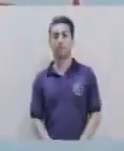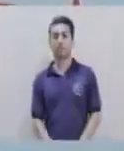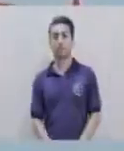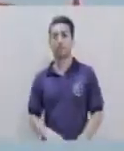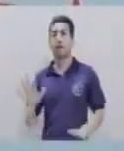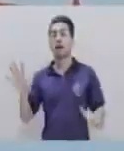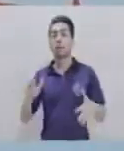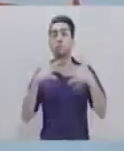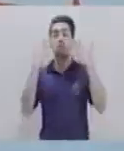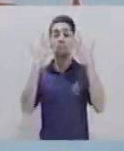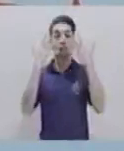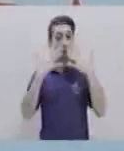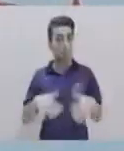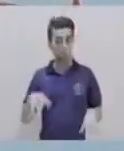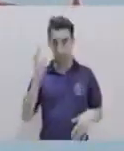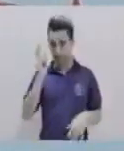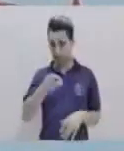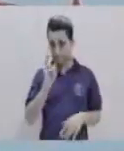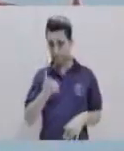Excelente.